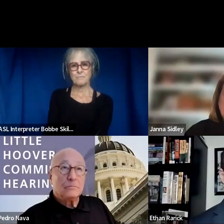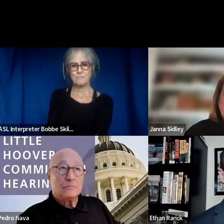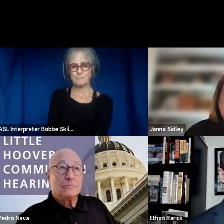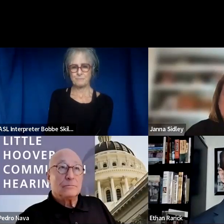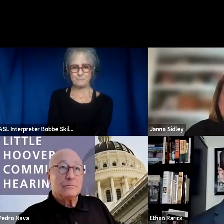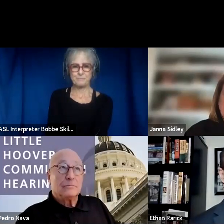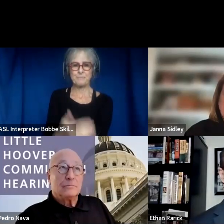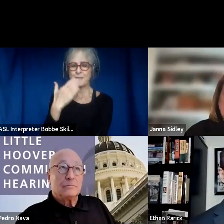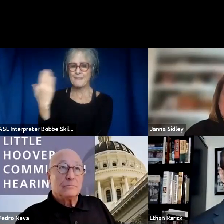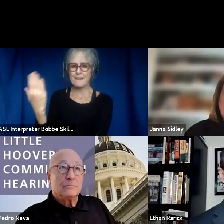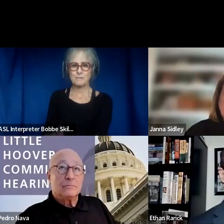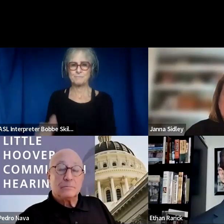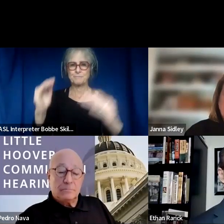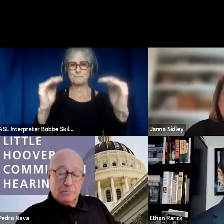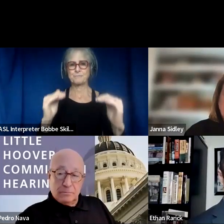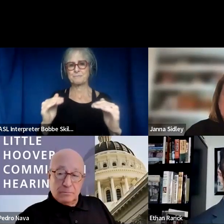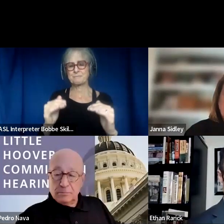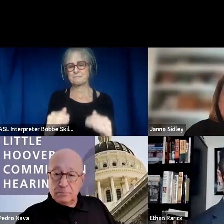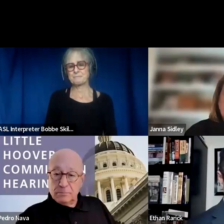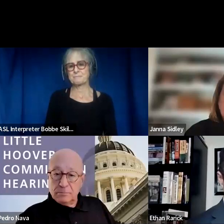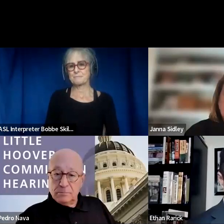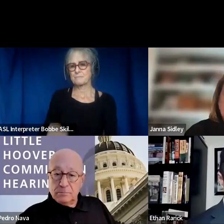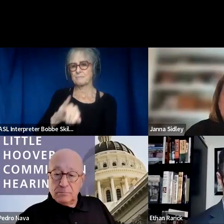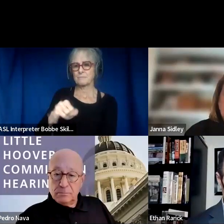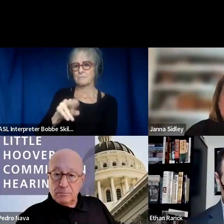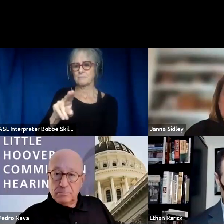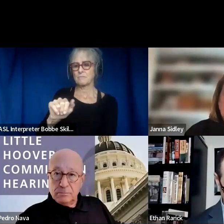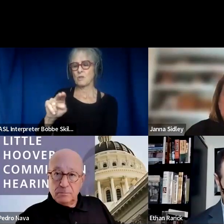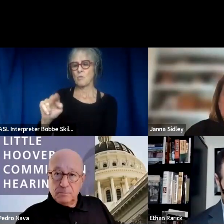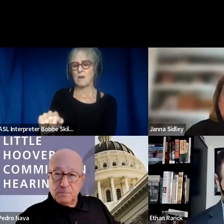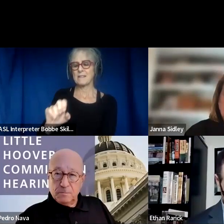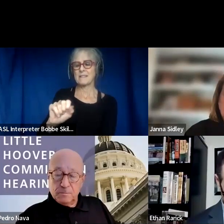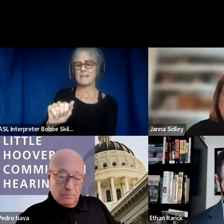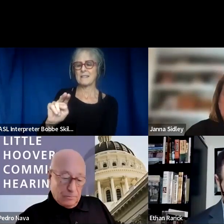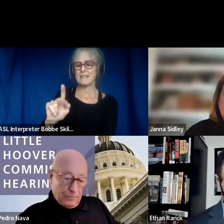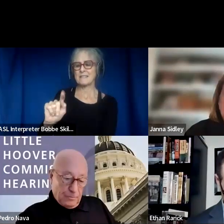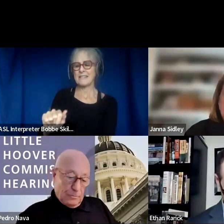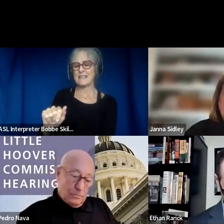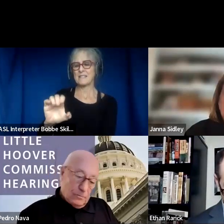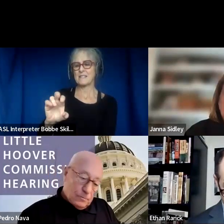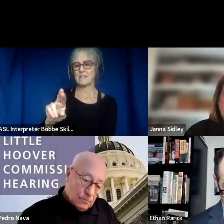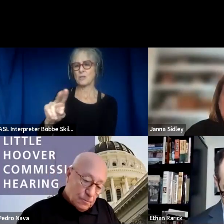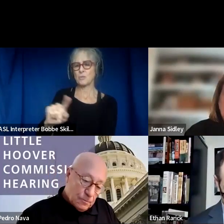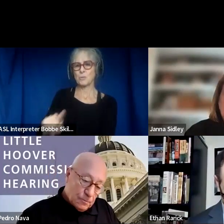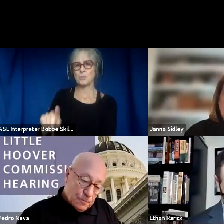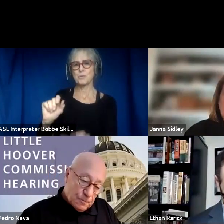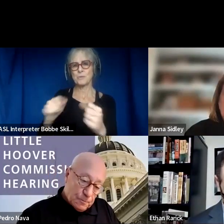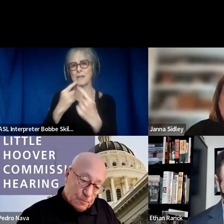Great, thank you, Christine. Next, we're moving on to Juana Santa Cruz. Juana, you should now have the ability to unmute yourself.